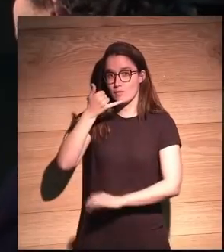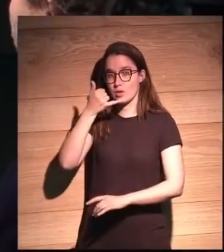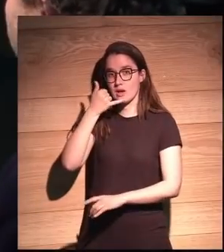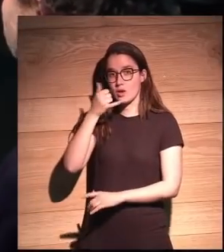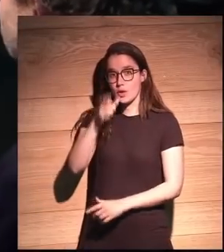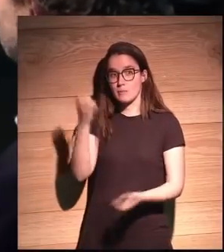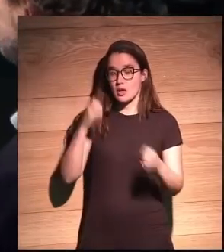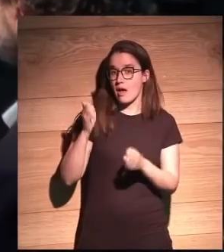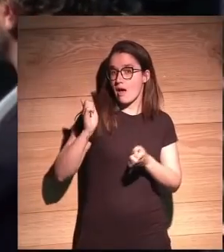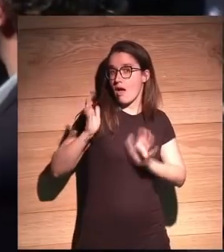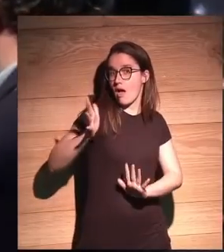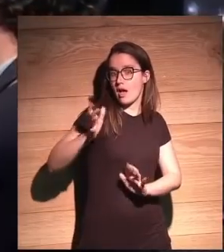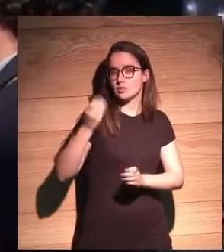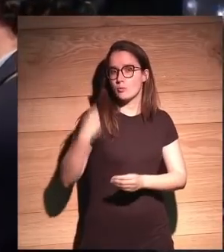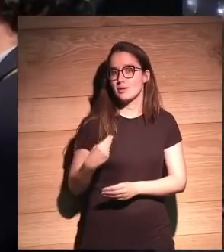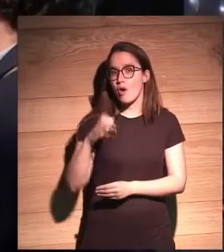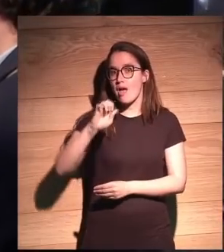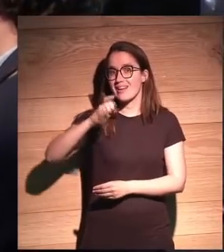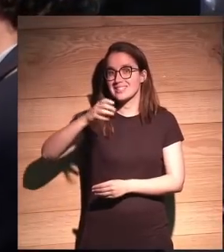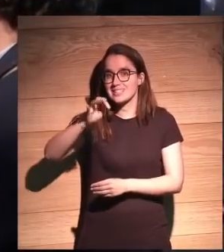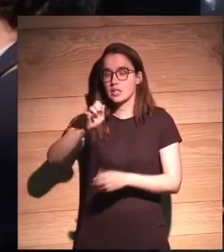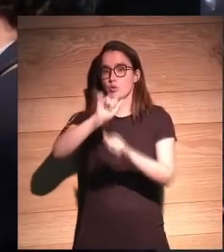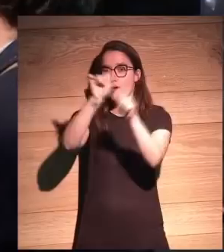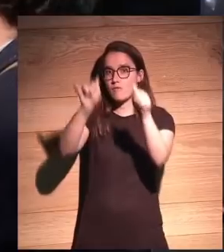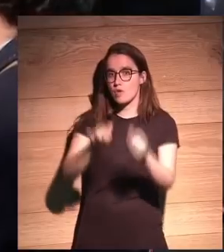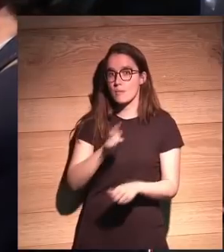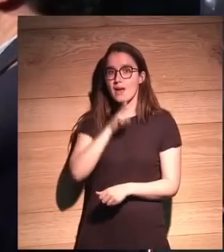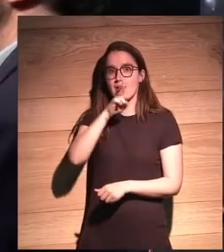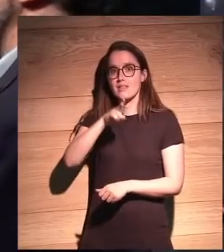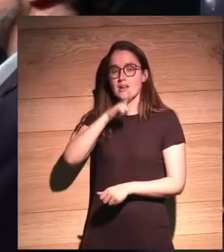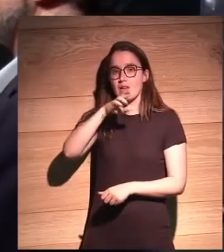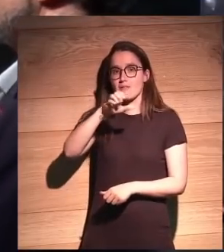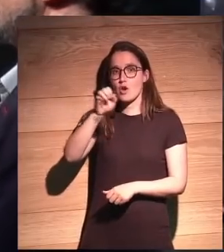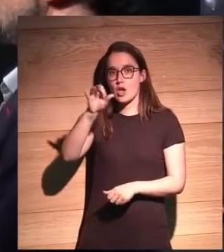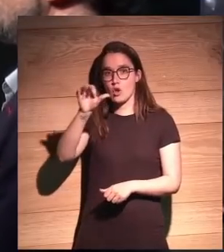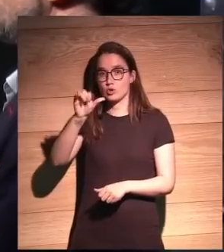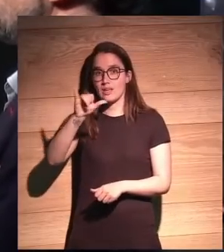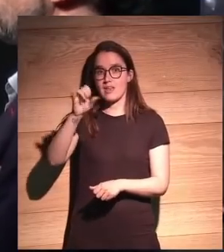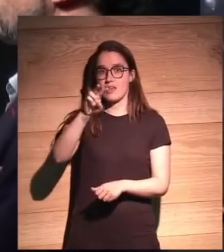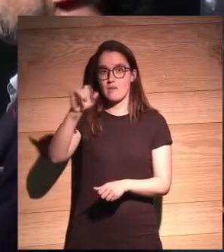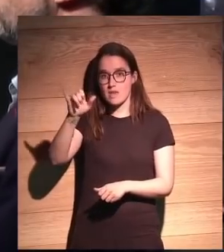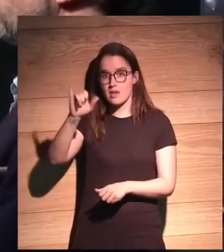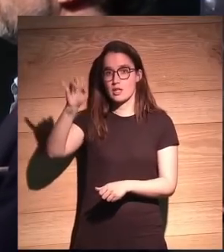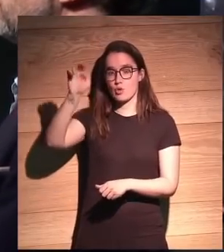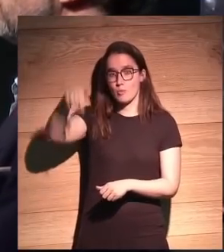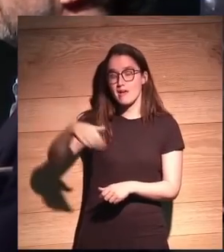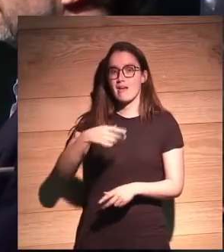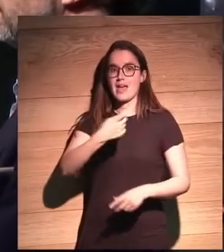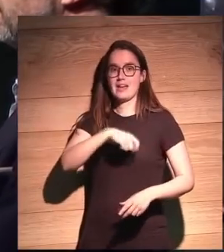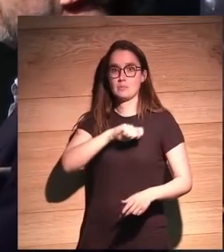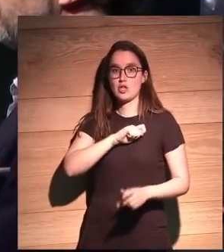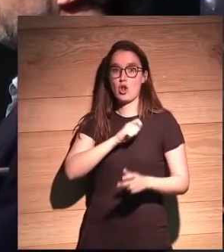personaje este corriendo, exit es una forma del verbo eoisire ibi itum, que significa y que da en español